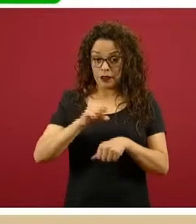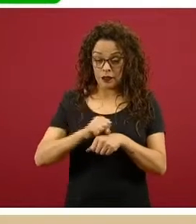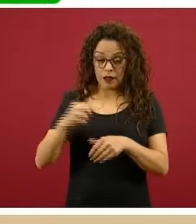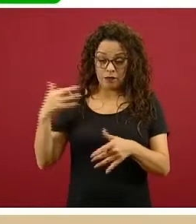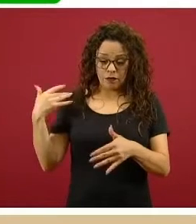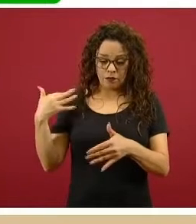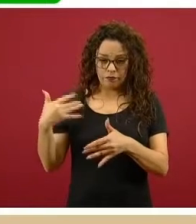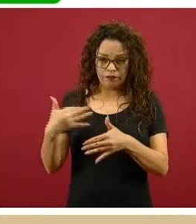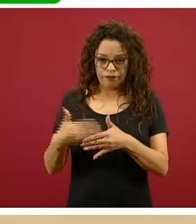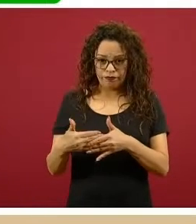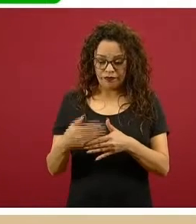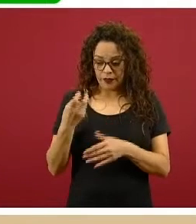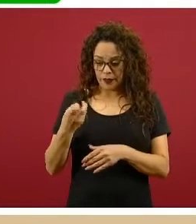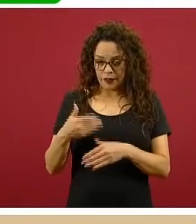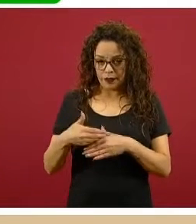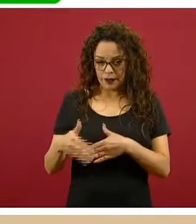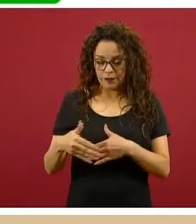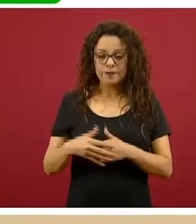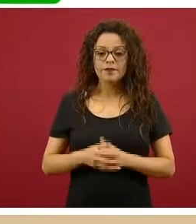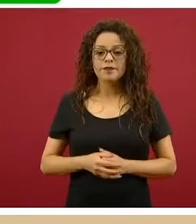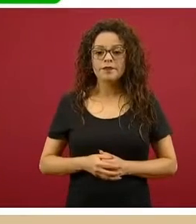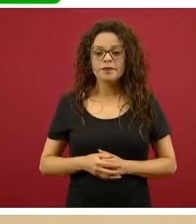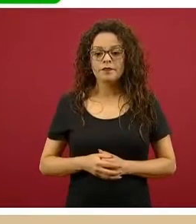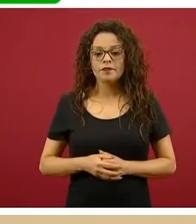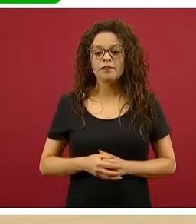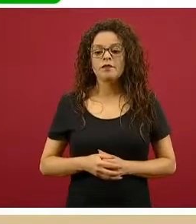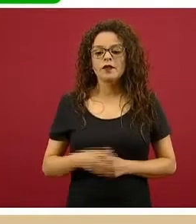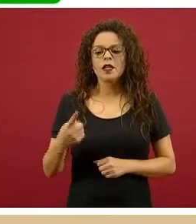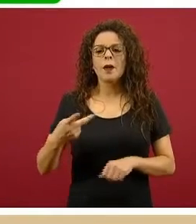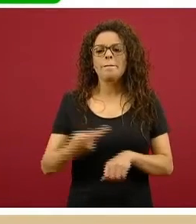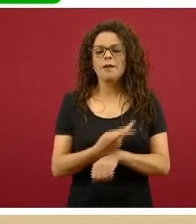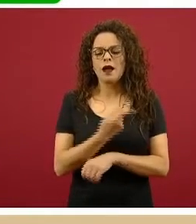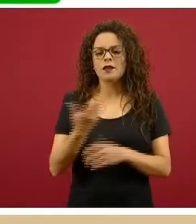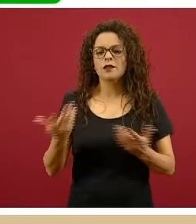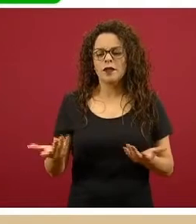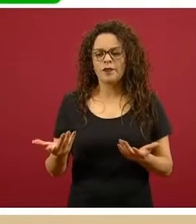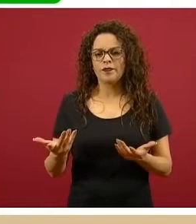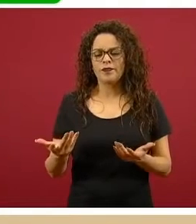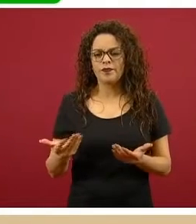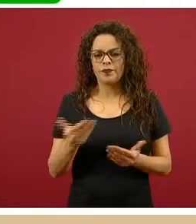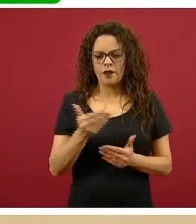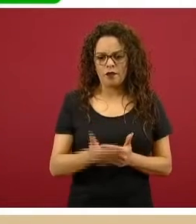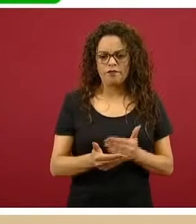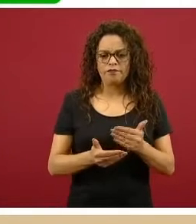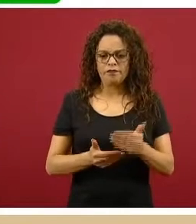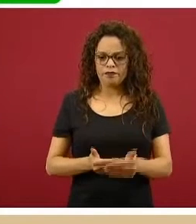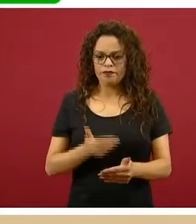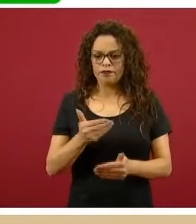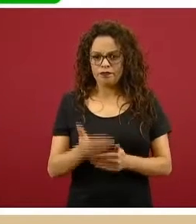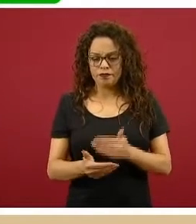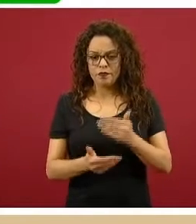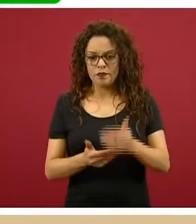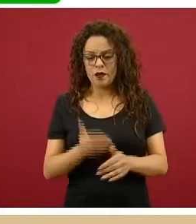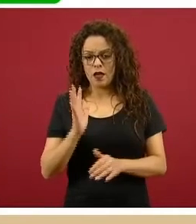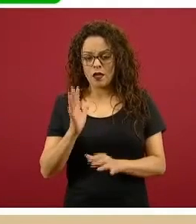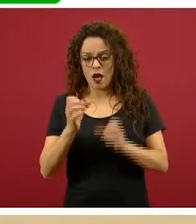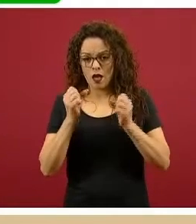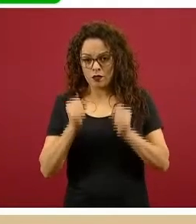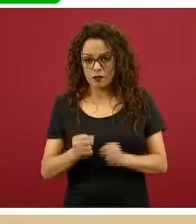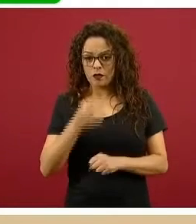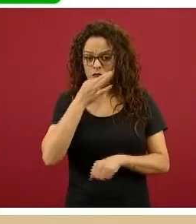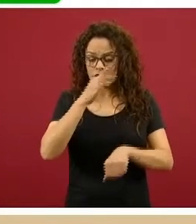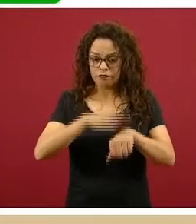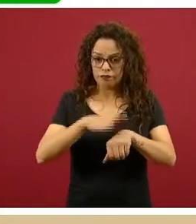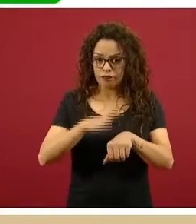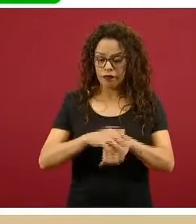durante la semana esta tendencia normalmente va pasando, que conforme se van confirmando casos, ingresando